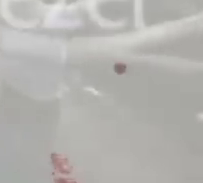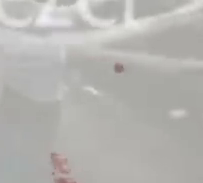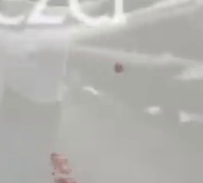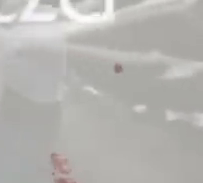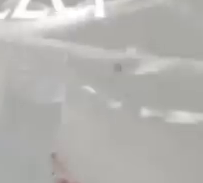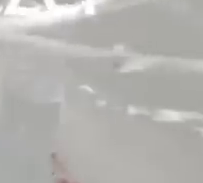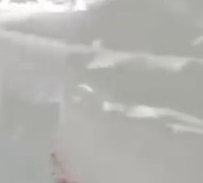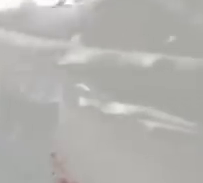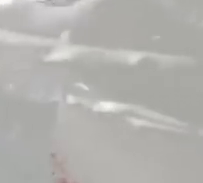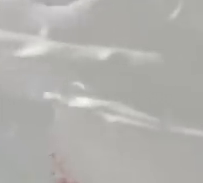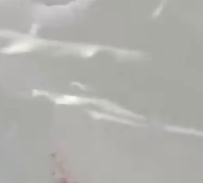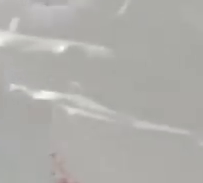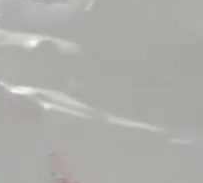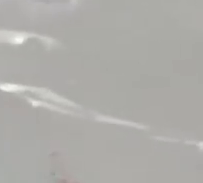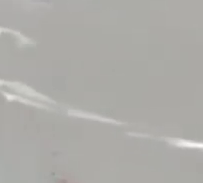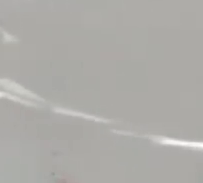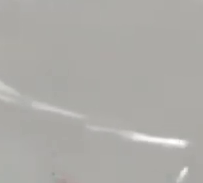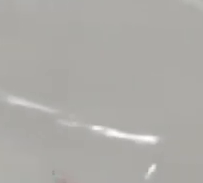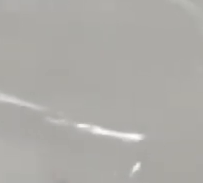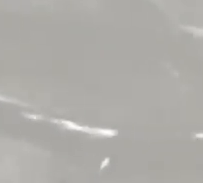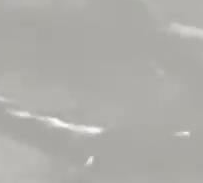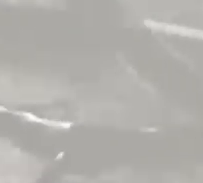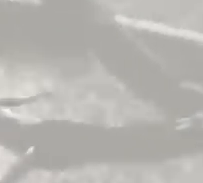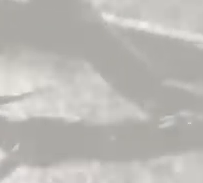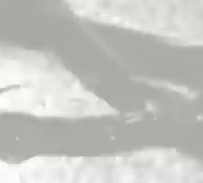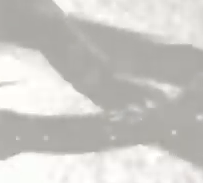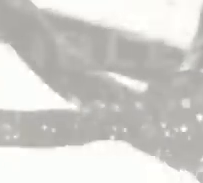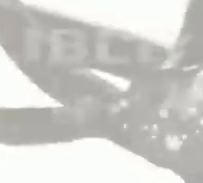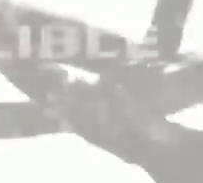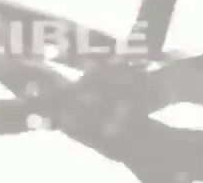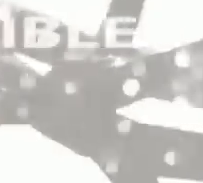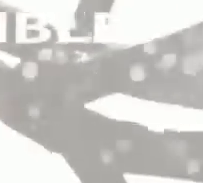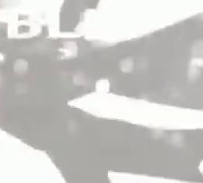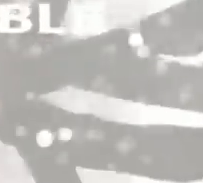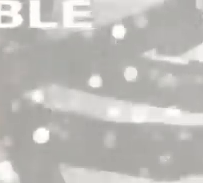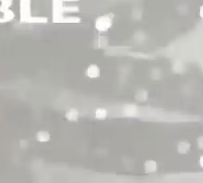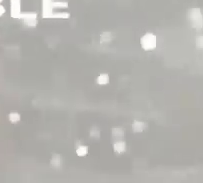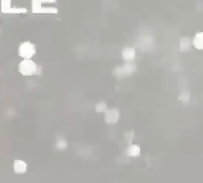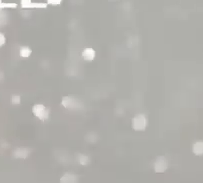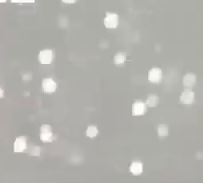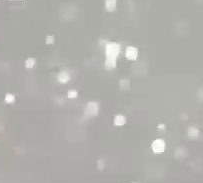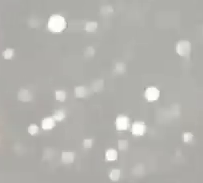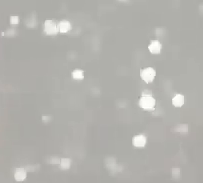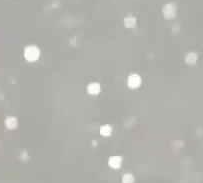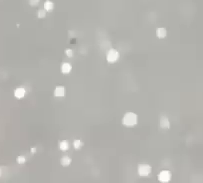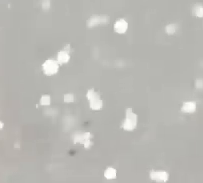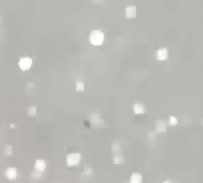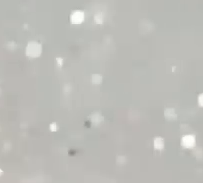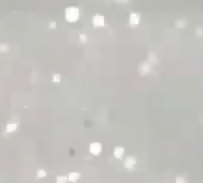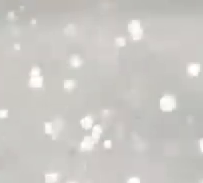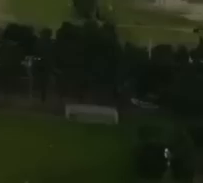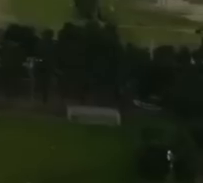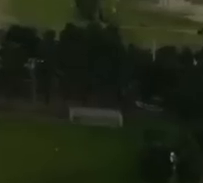Rema TV y Ebenezer Producciones presentó La Biblia, palabra